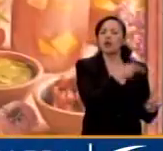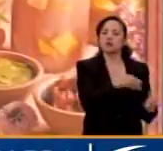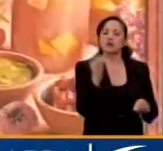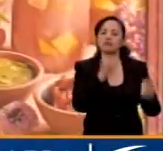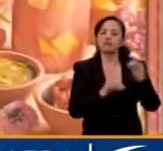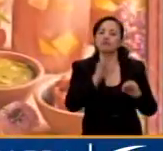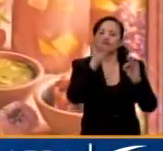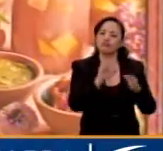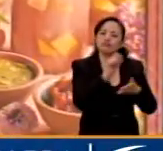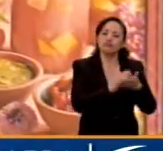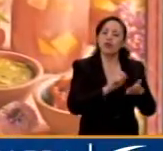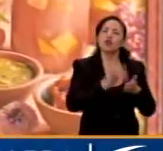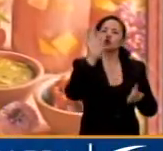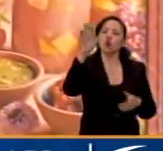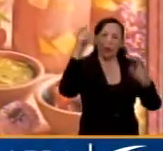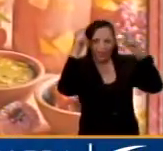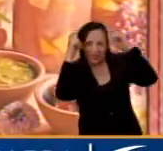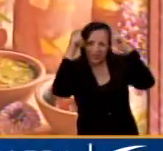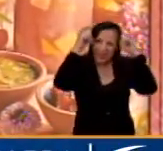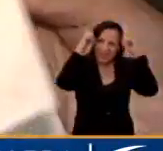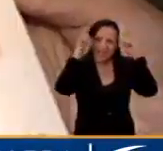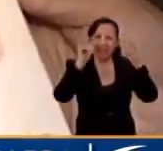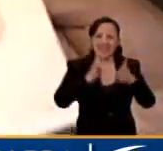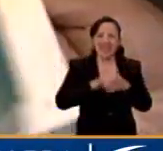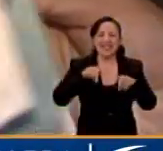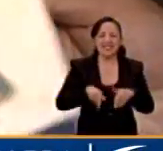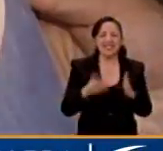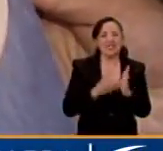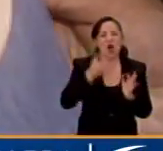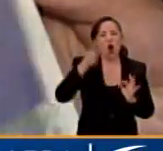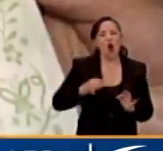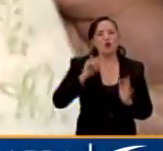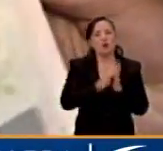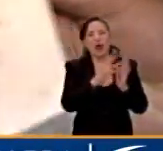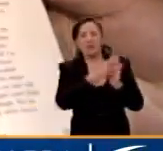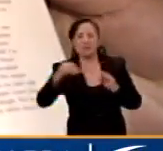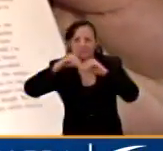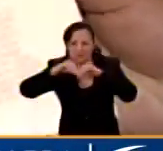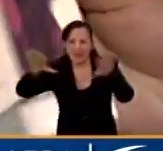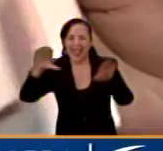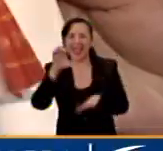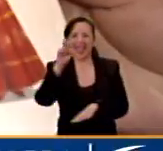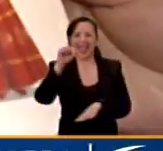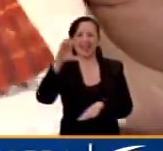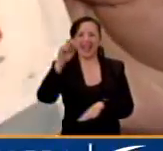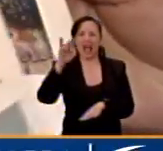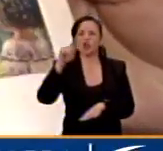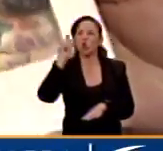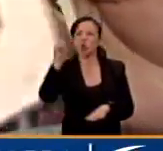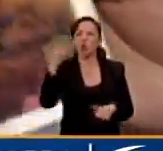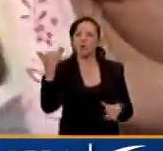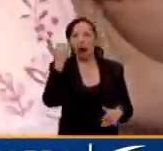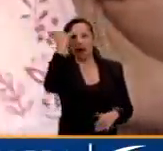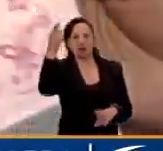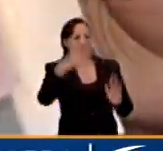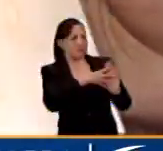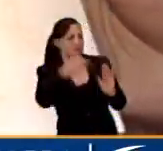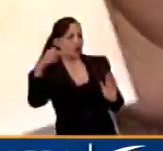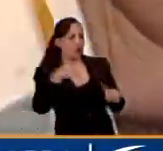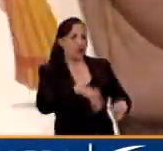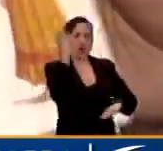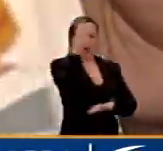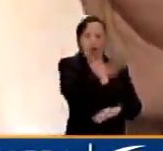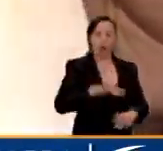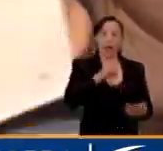oficial para varios tomos que se han sacado de la película de Encanto, por supuesto inspirada en nuestro país. Esta caleña ya lleva cerca de